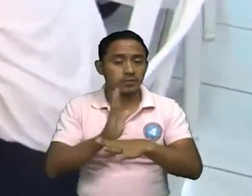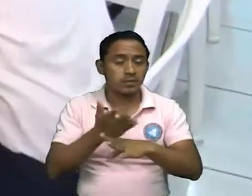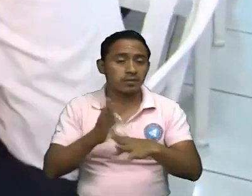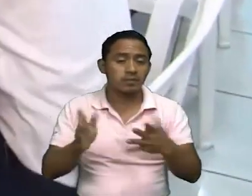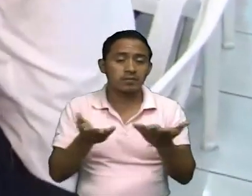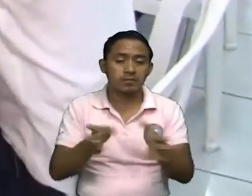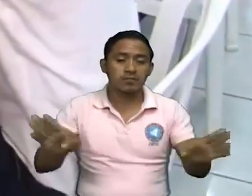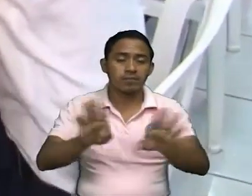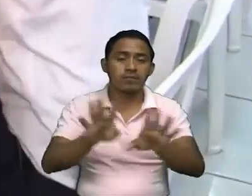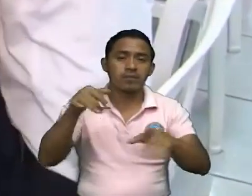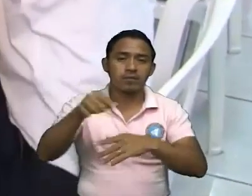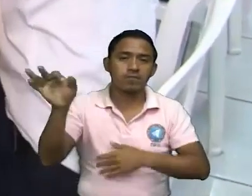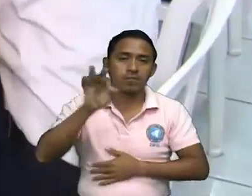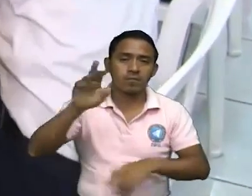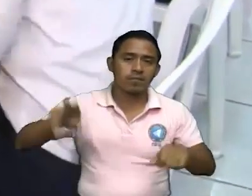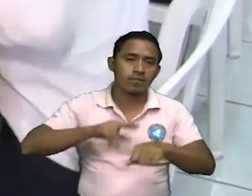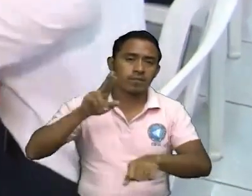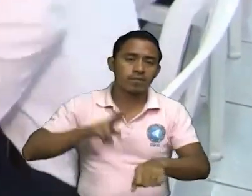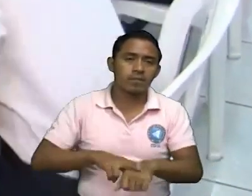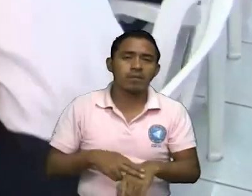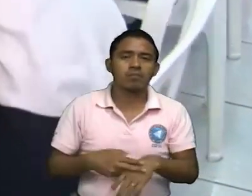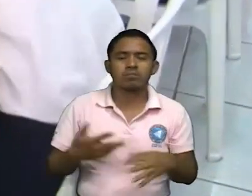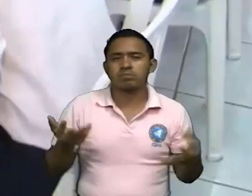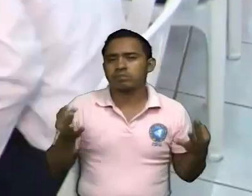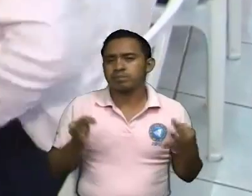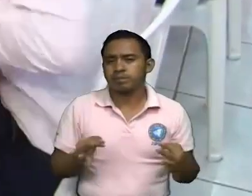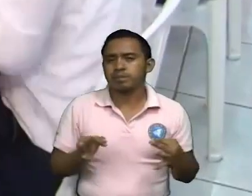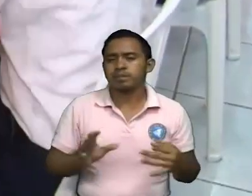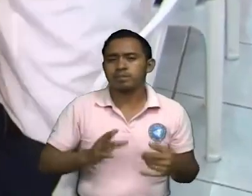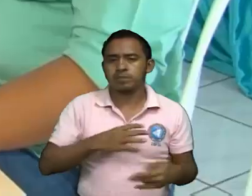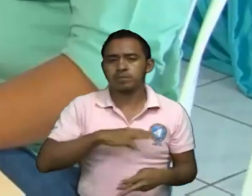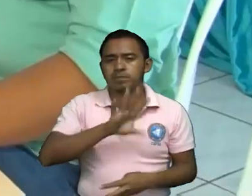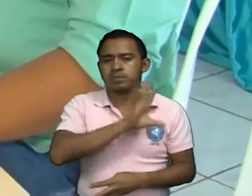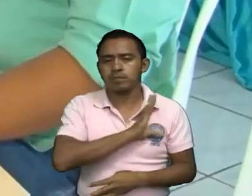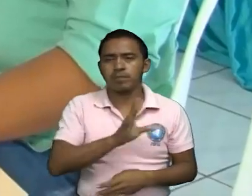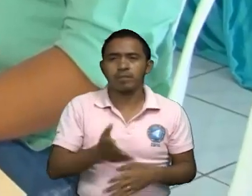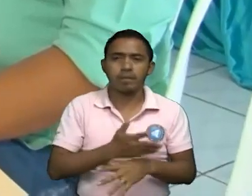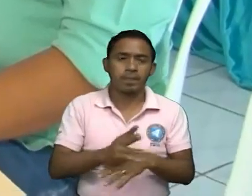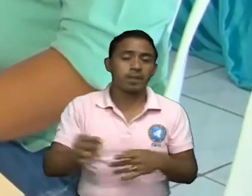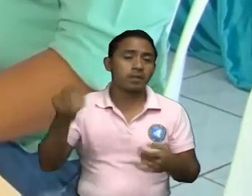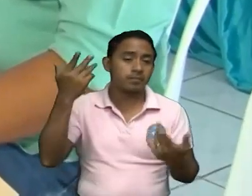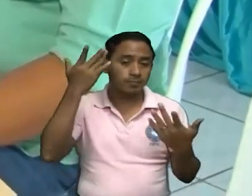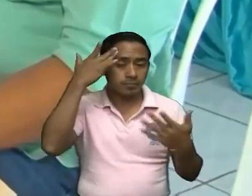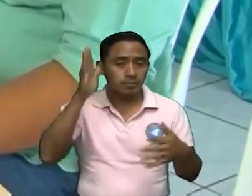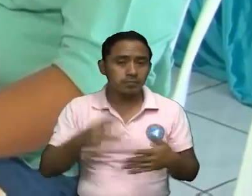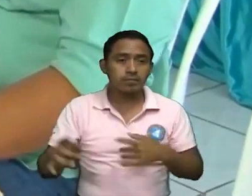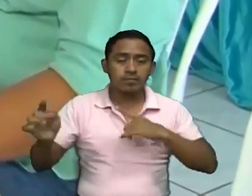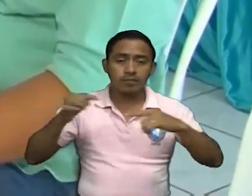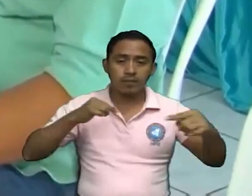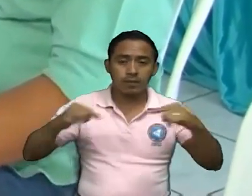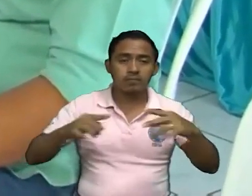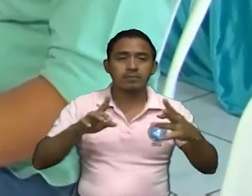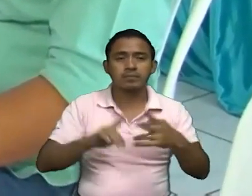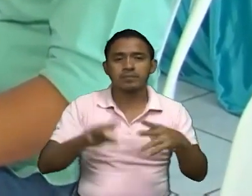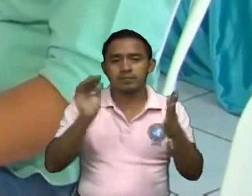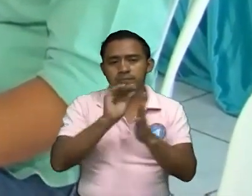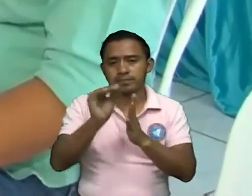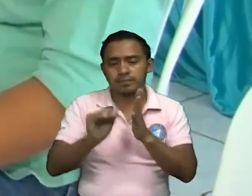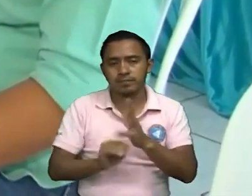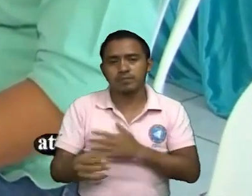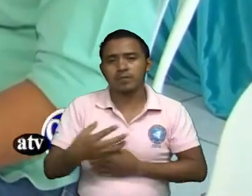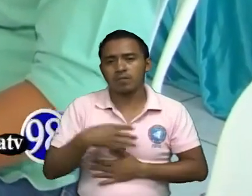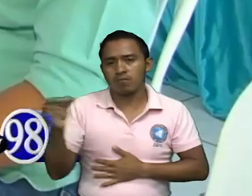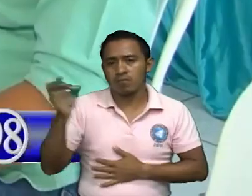este certamen a nivel nacional está categorizando cada uno de los conocimientos, las habilidades y las destrezas en tanto a la pedagogía, en tanto a